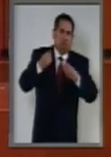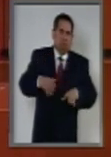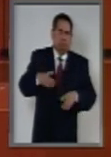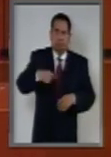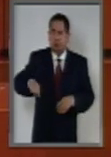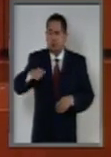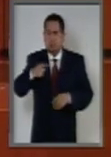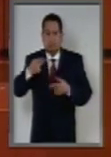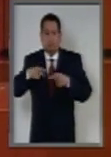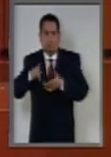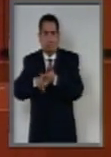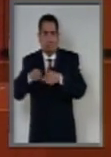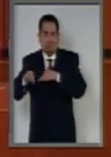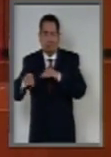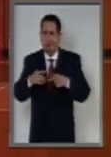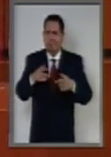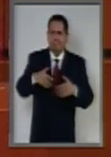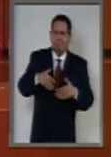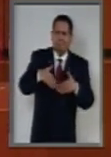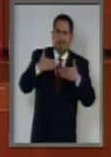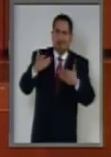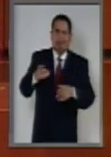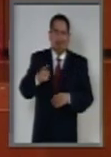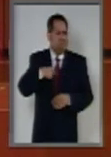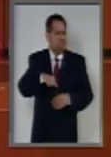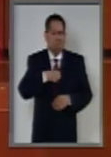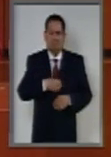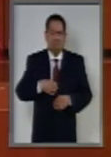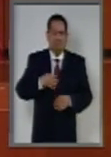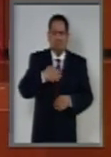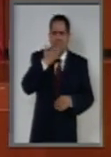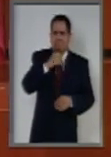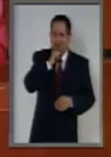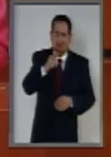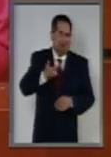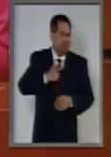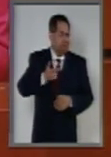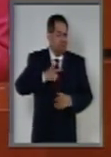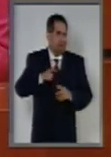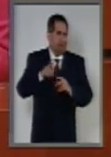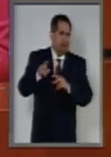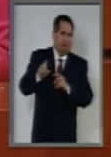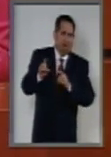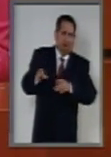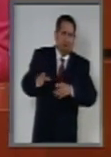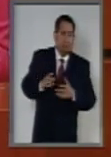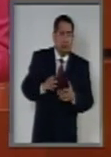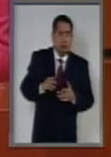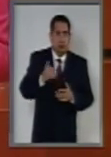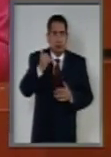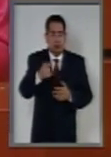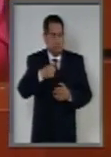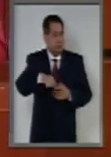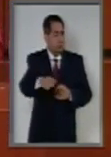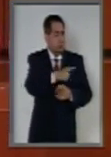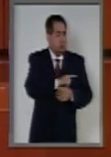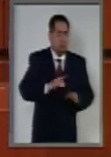servidores públicos. Genera descontento, impacta adversamente en el